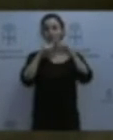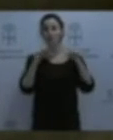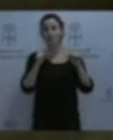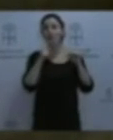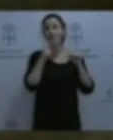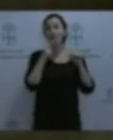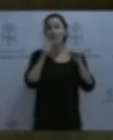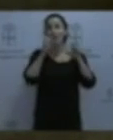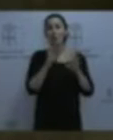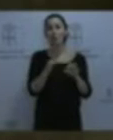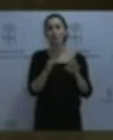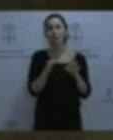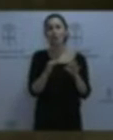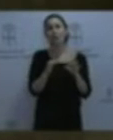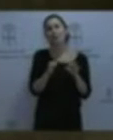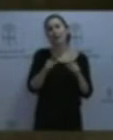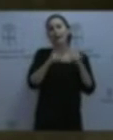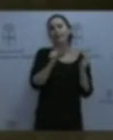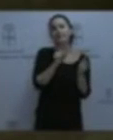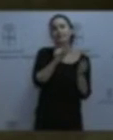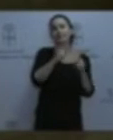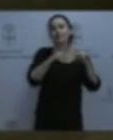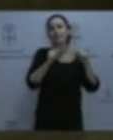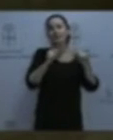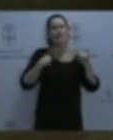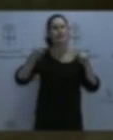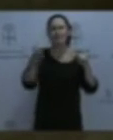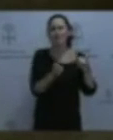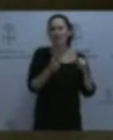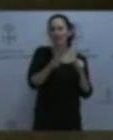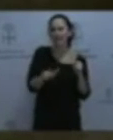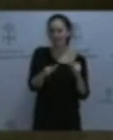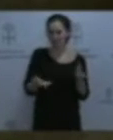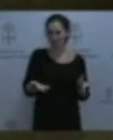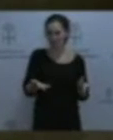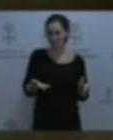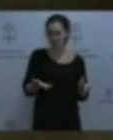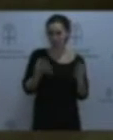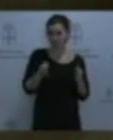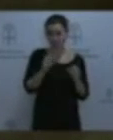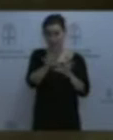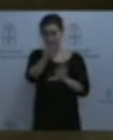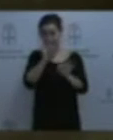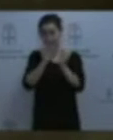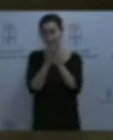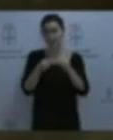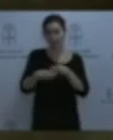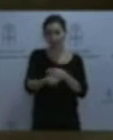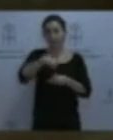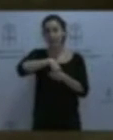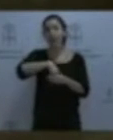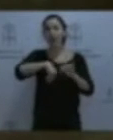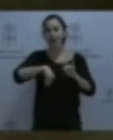dialecto del español. Sabemos, como ha comentado en su intervención, que la selección de materiales, incluidos los libros de texto,